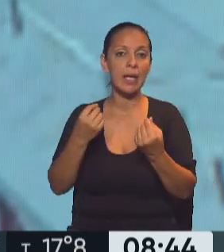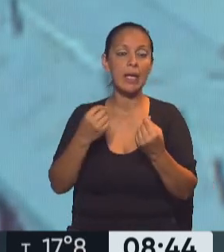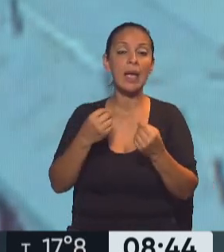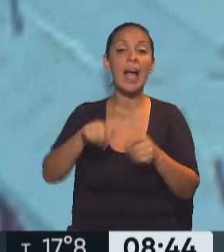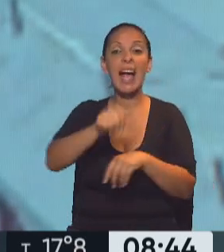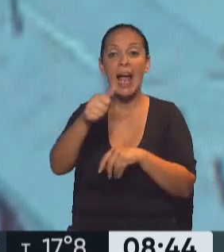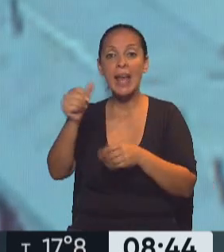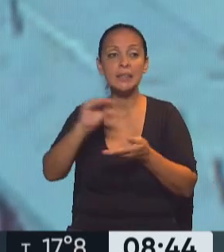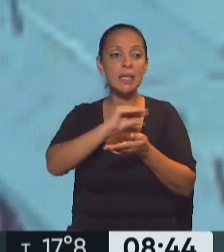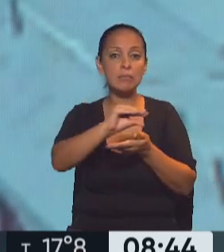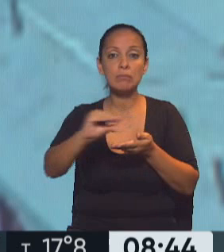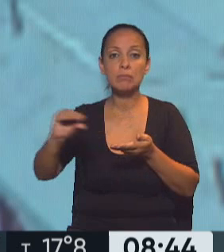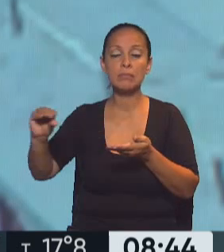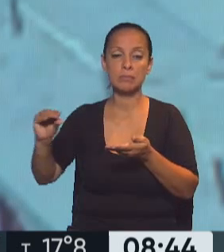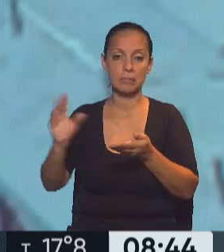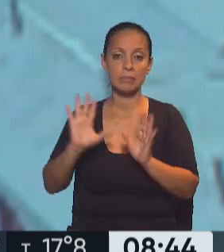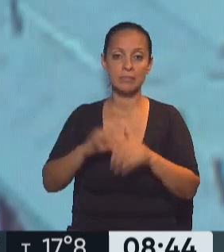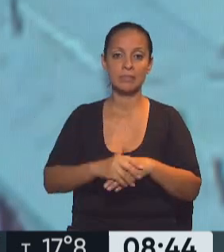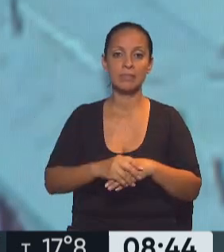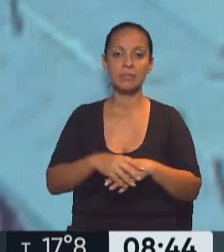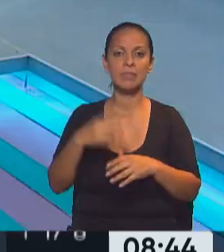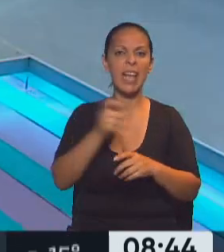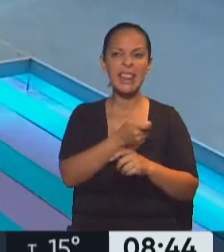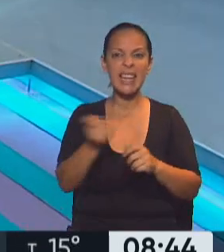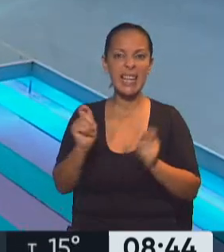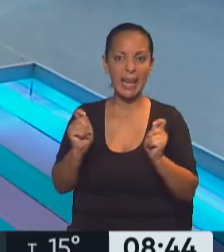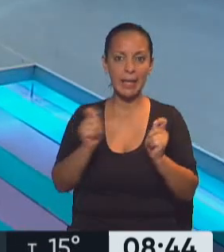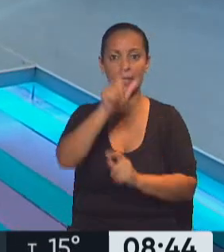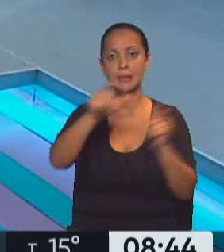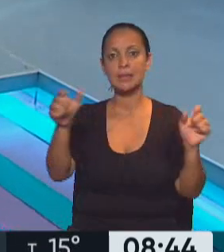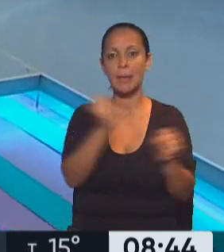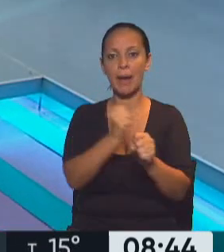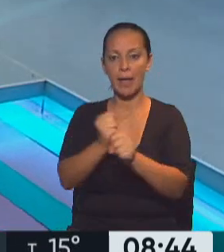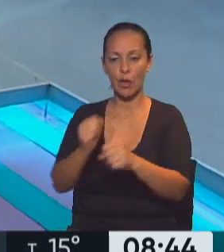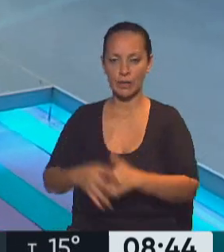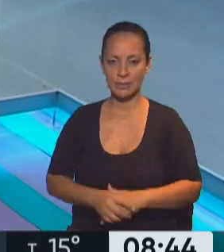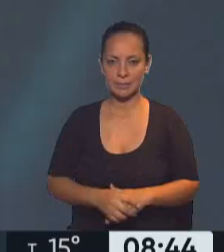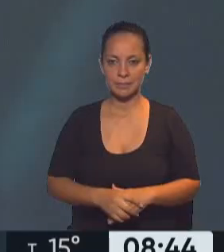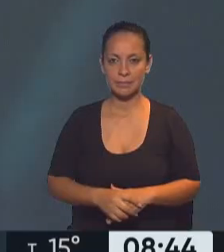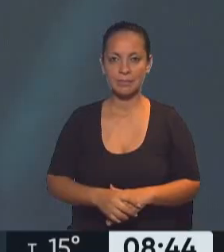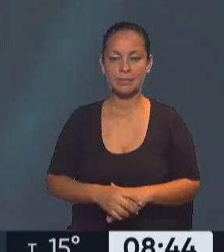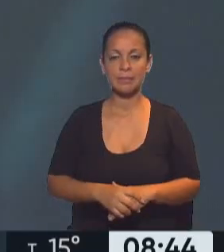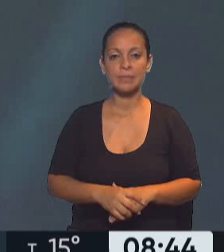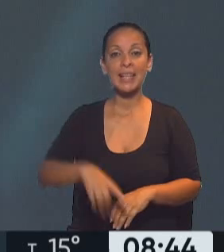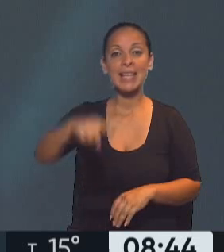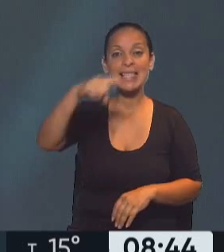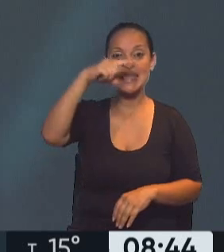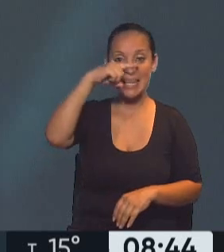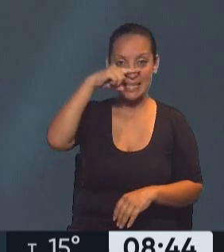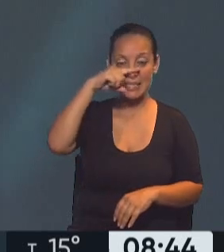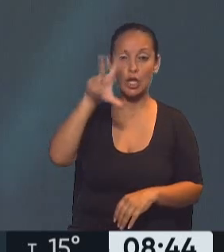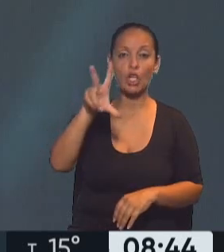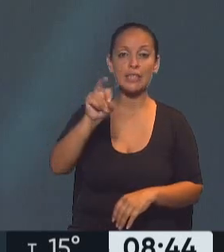si se puede decir, extraordinarias, entre los trabajadores. Es así. Tengo con este dato, Vero, 730